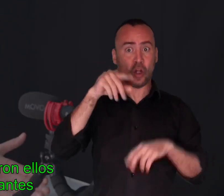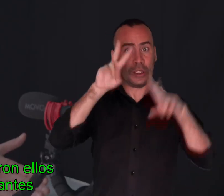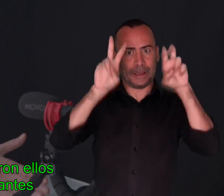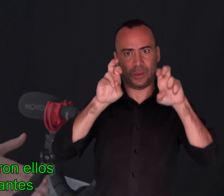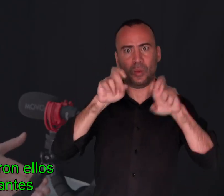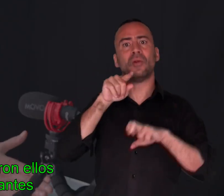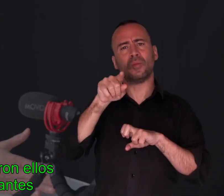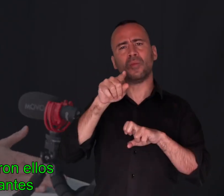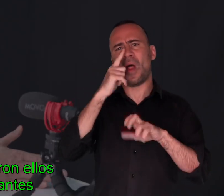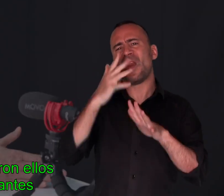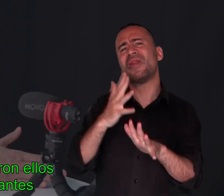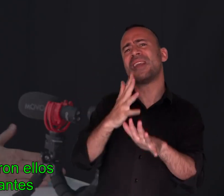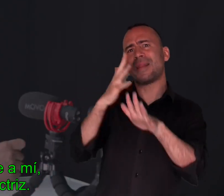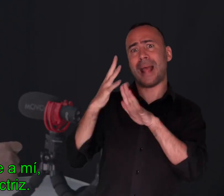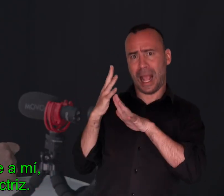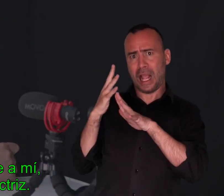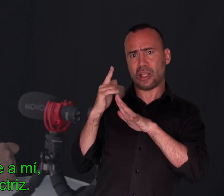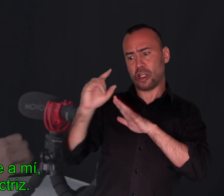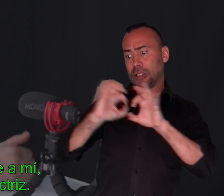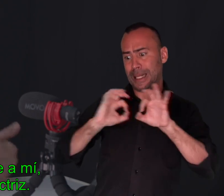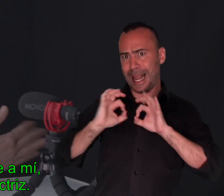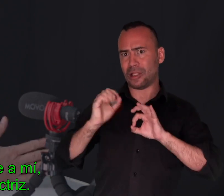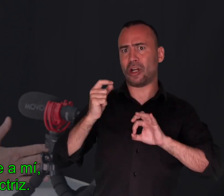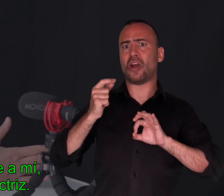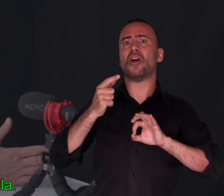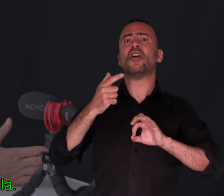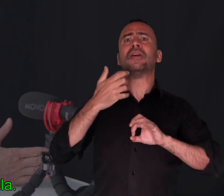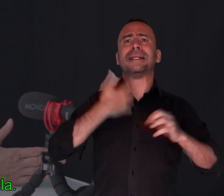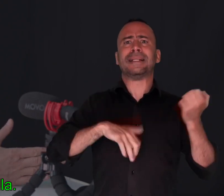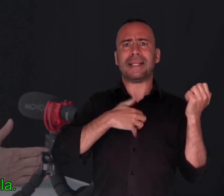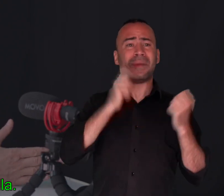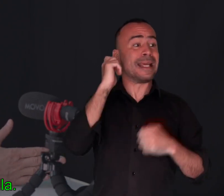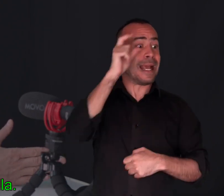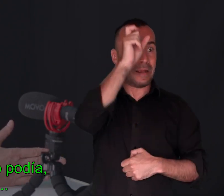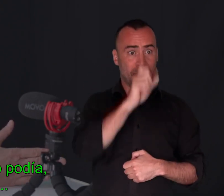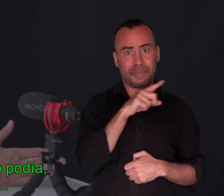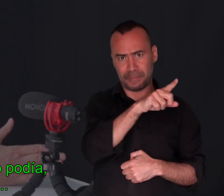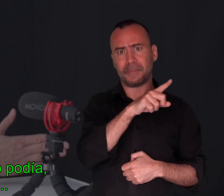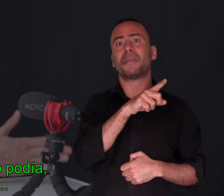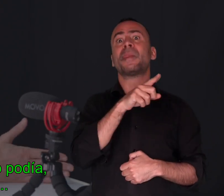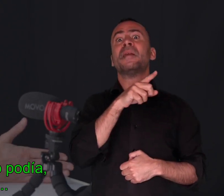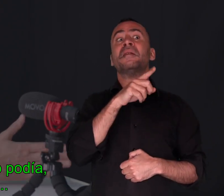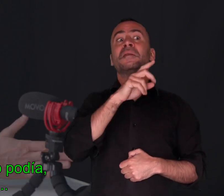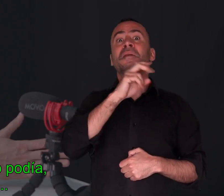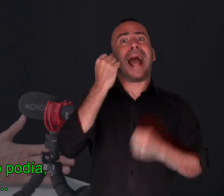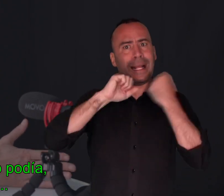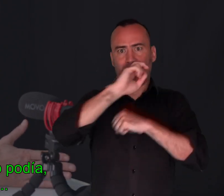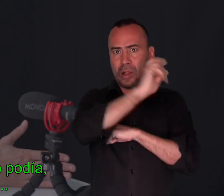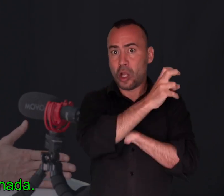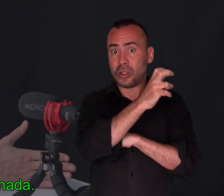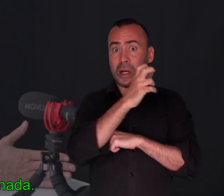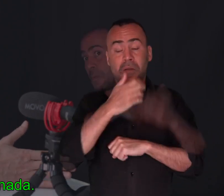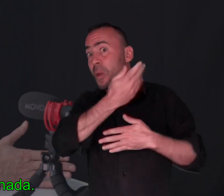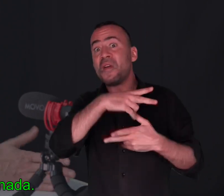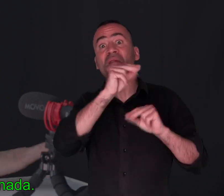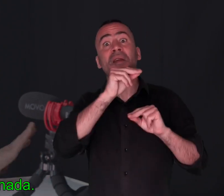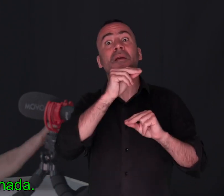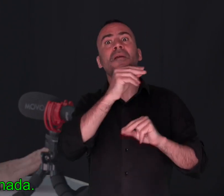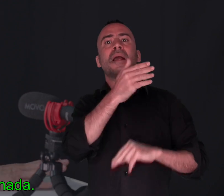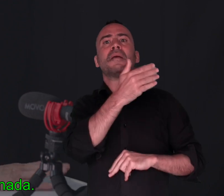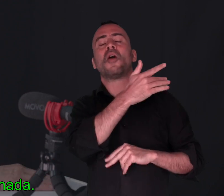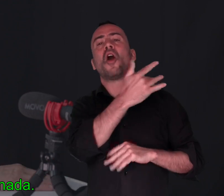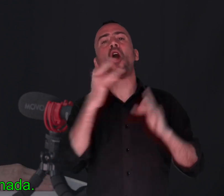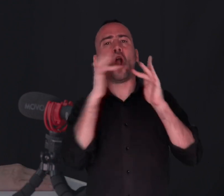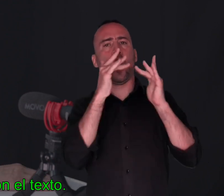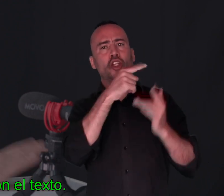y eso lo hicieron ellos 10 años antes de llamarme a mí con otra actriz en Sevilla sí la actriz no podía bueno y y yo no